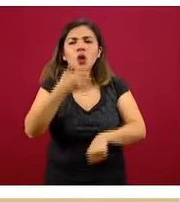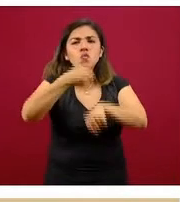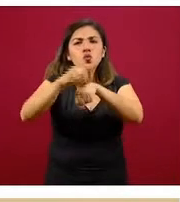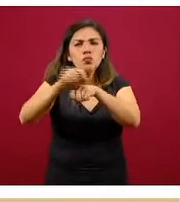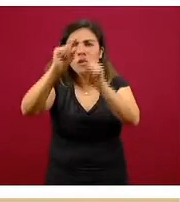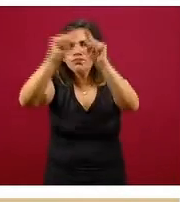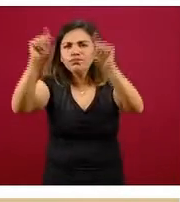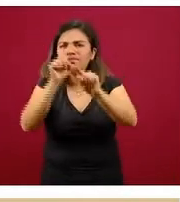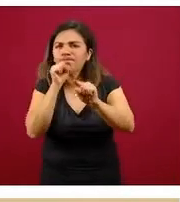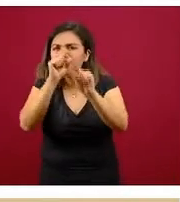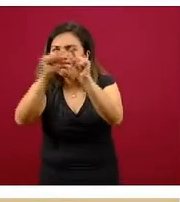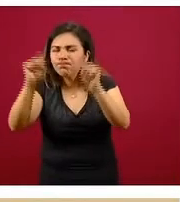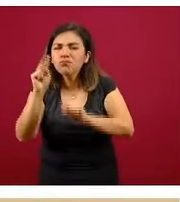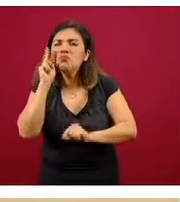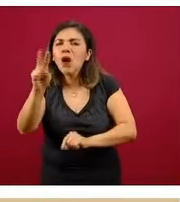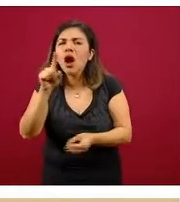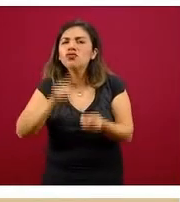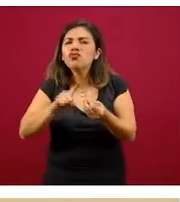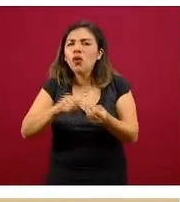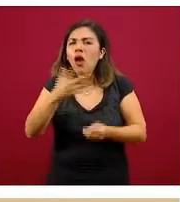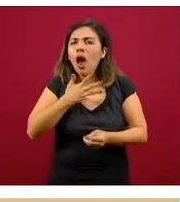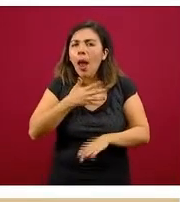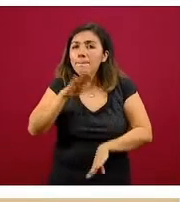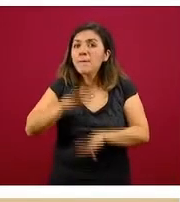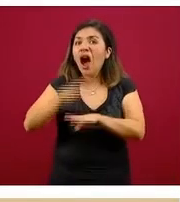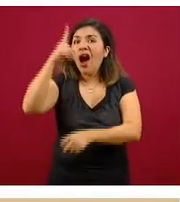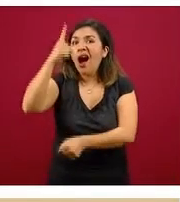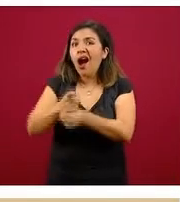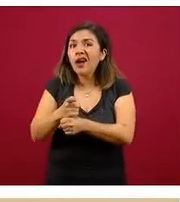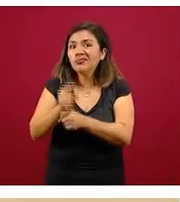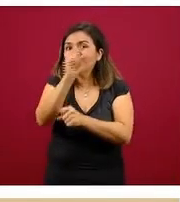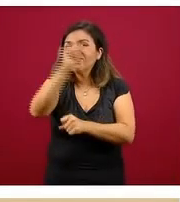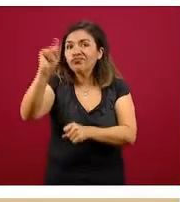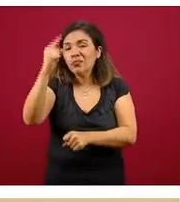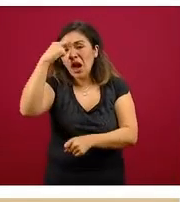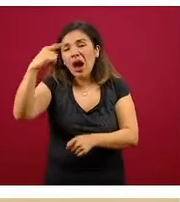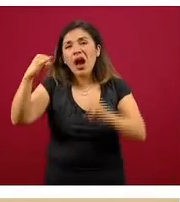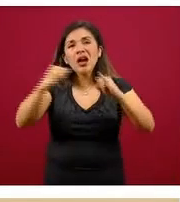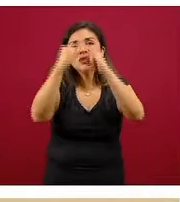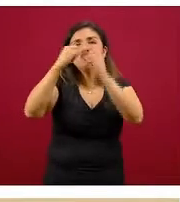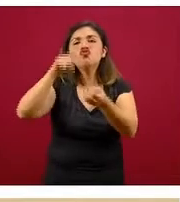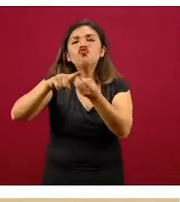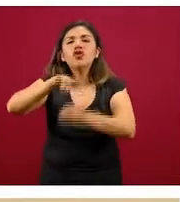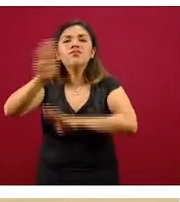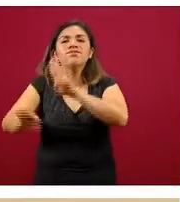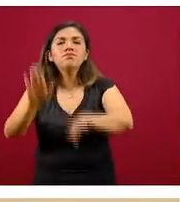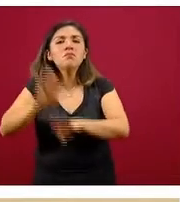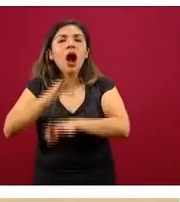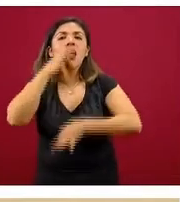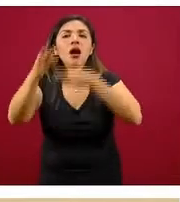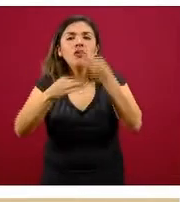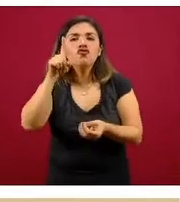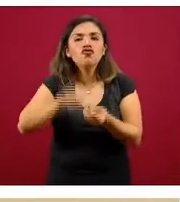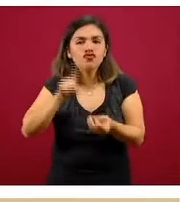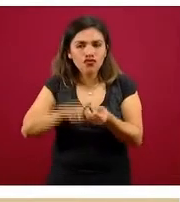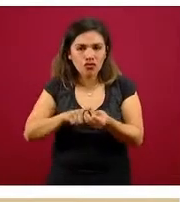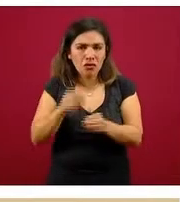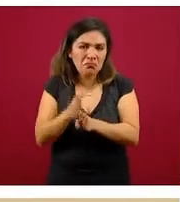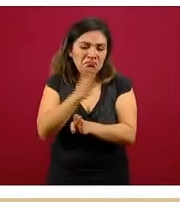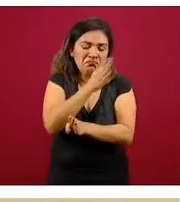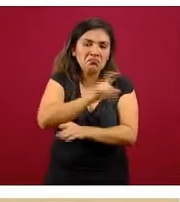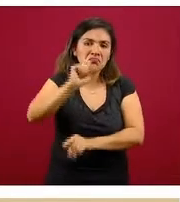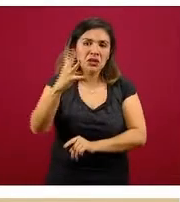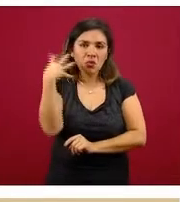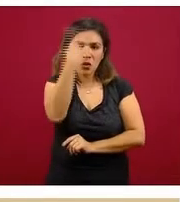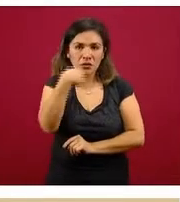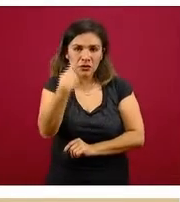cifras y por lo tanto ver dónde hay una carga mayor de las defunciones que se han notificado en las